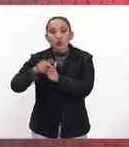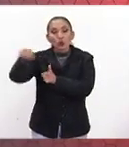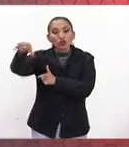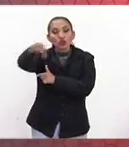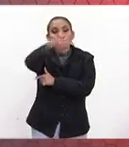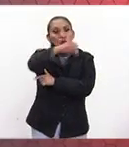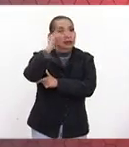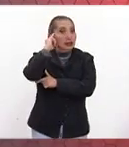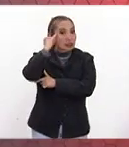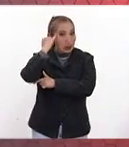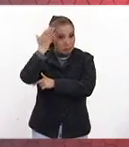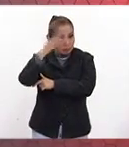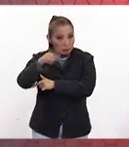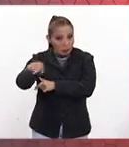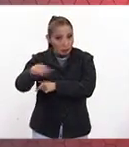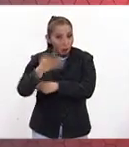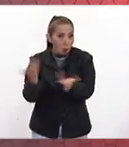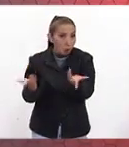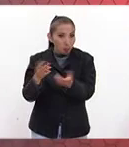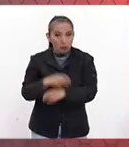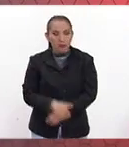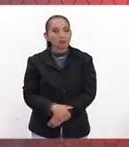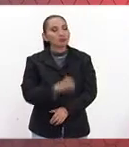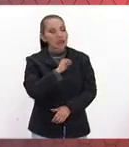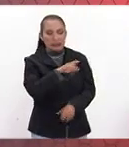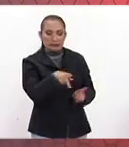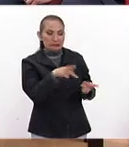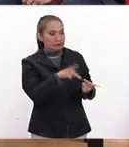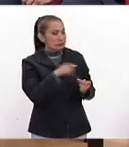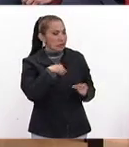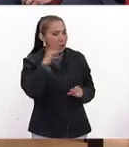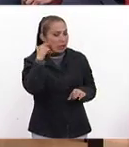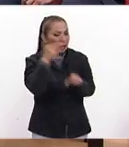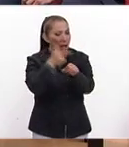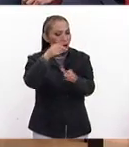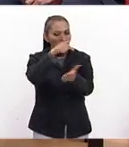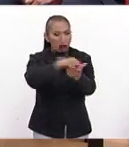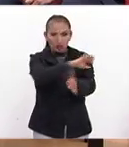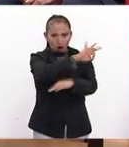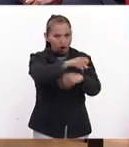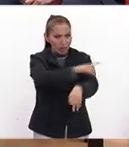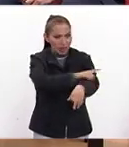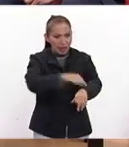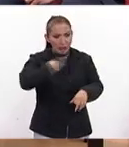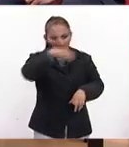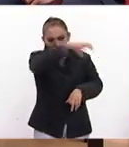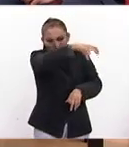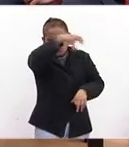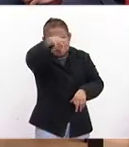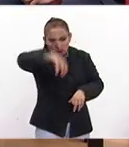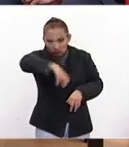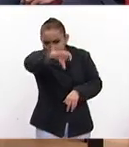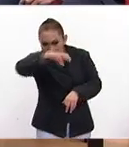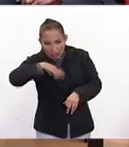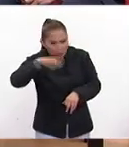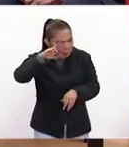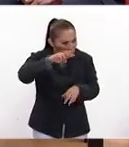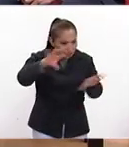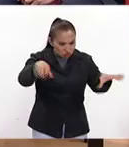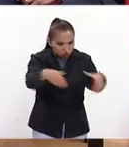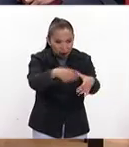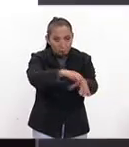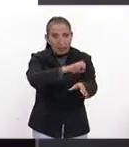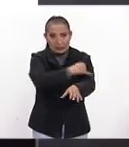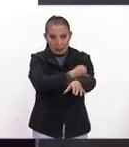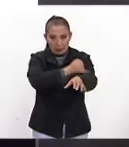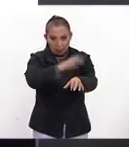estos grupos indígenas o con estas lenguas indígenas? Sí, tenemos perfectamente identificados. En todas las delegaciones hay presencias. Okay. Entonces, donde más se concentran, te puedo decir